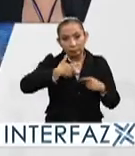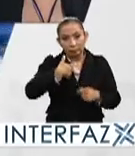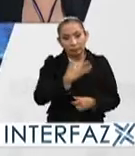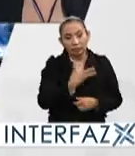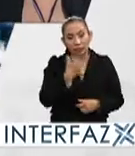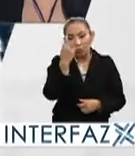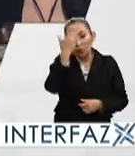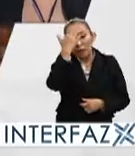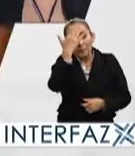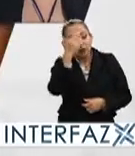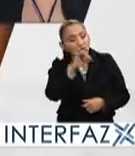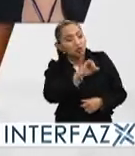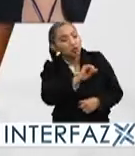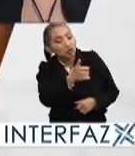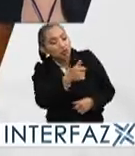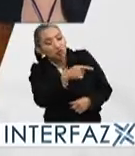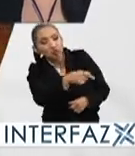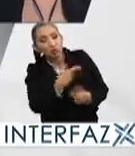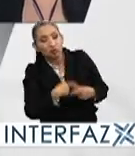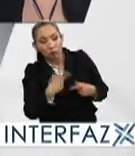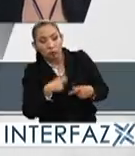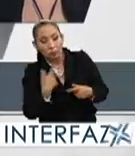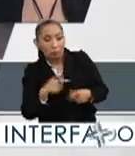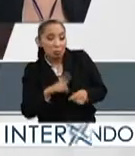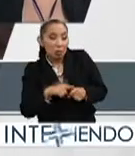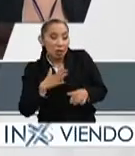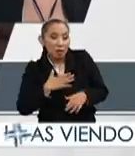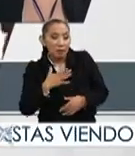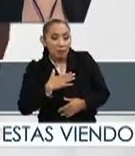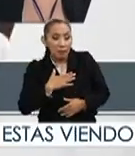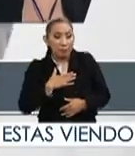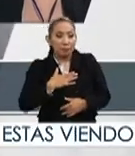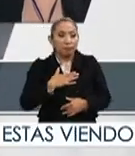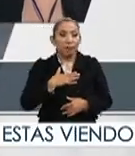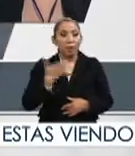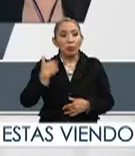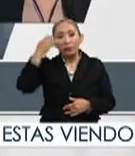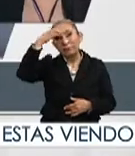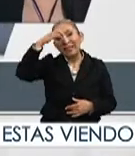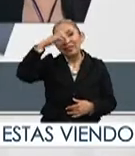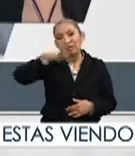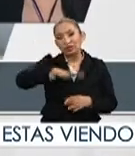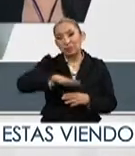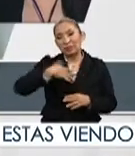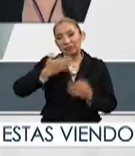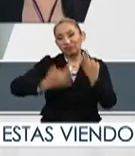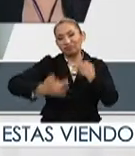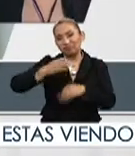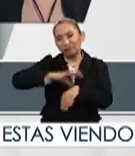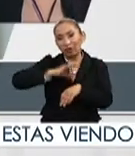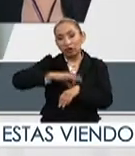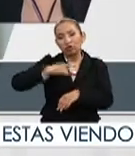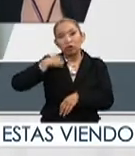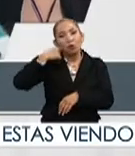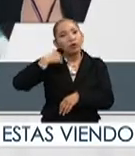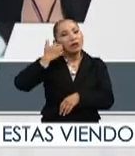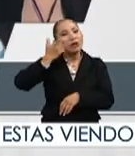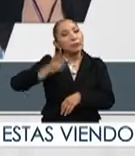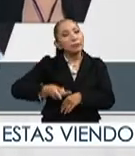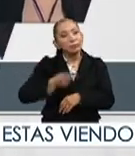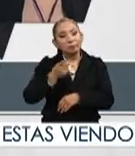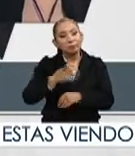o algún conocido, o de forma personal propia, alguna experiencia al respecto. Me gustaría